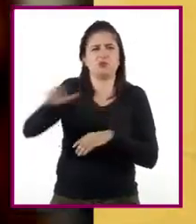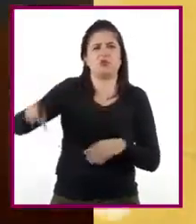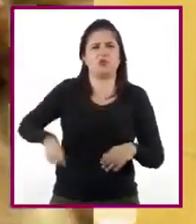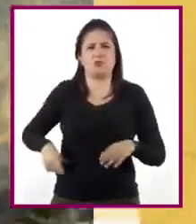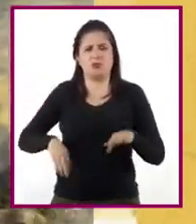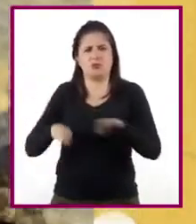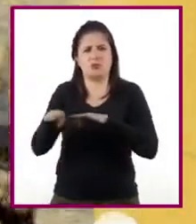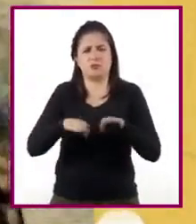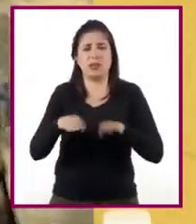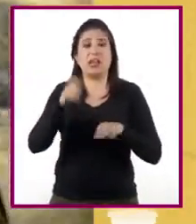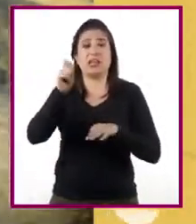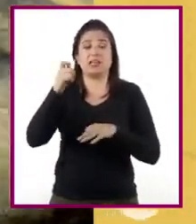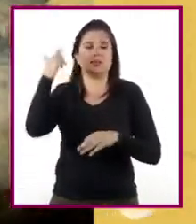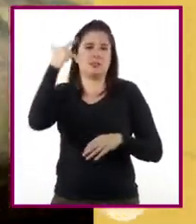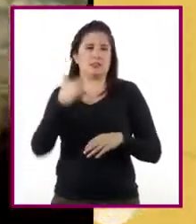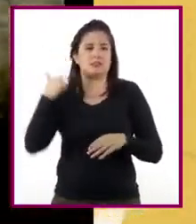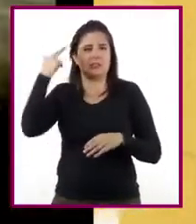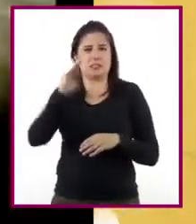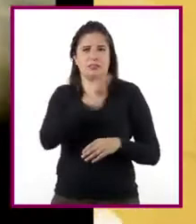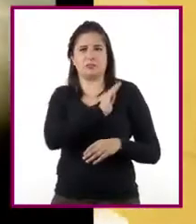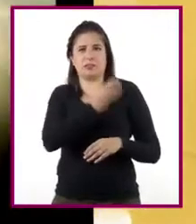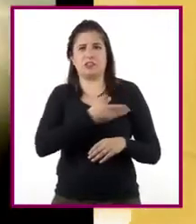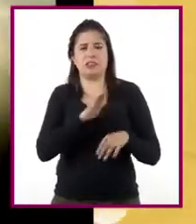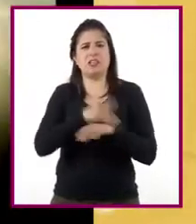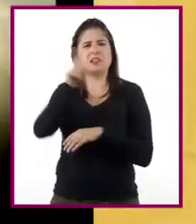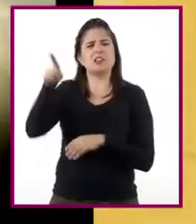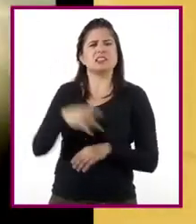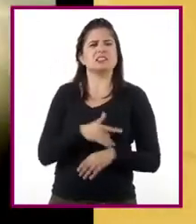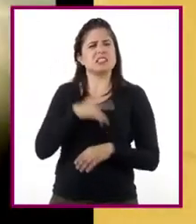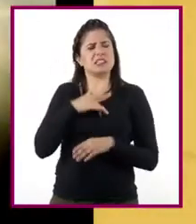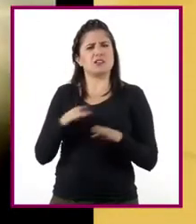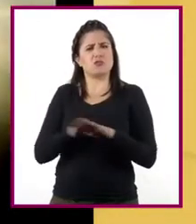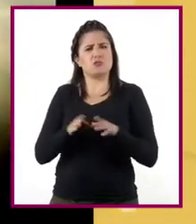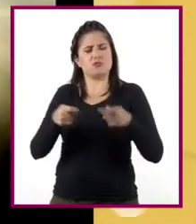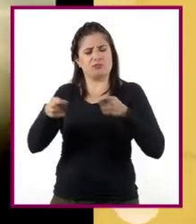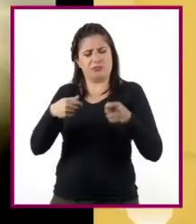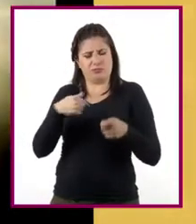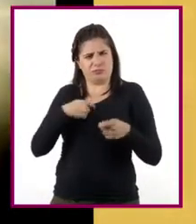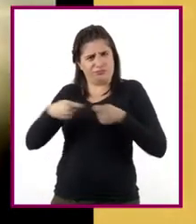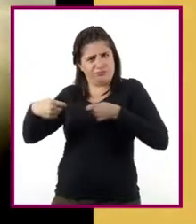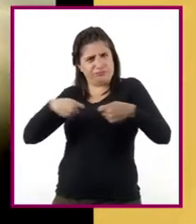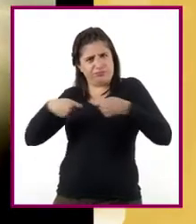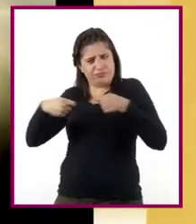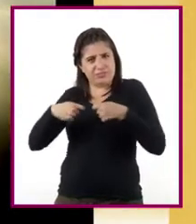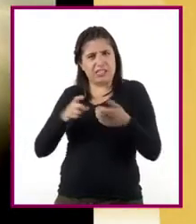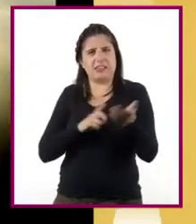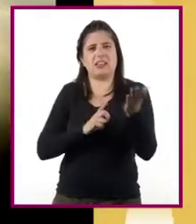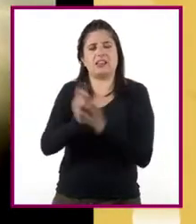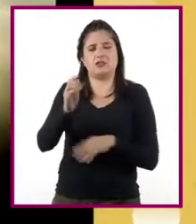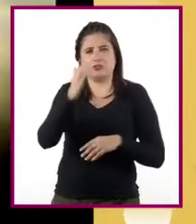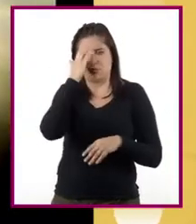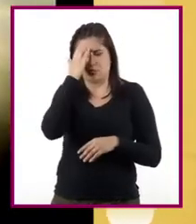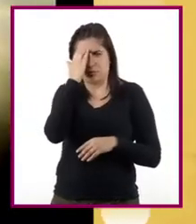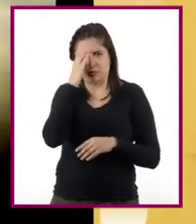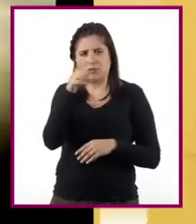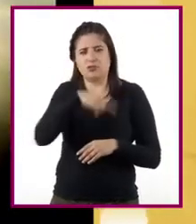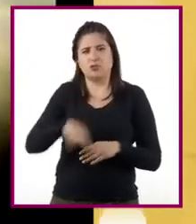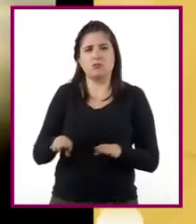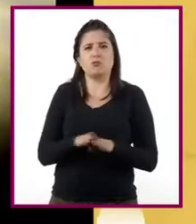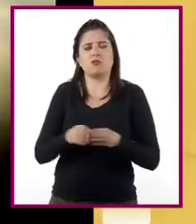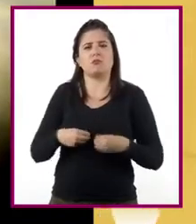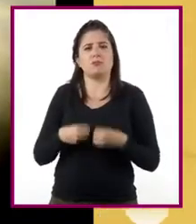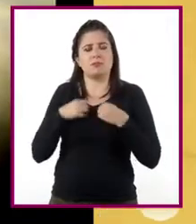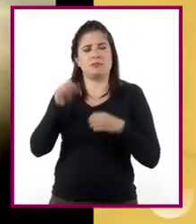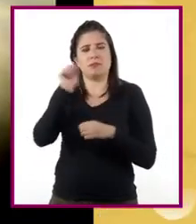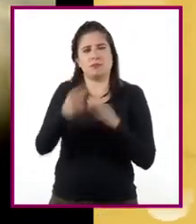reales, por la corona española, porque ellos se sentían capaces de gobernarse a sí mismos y además con el derecho, por el conocimiento y por radicar en la